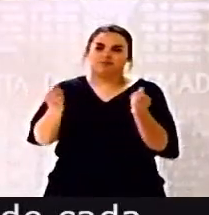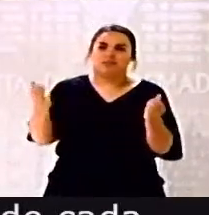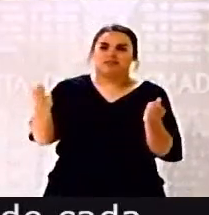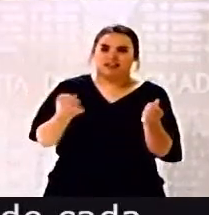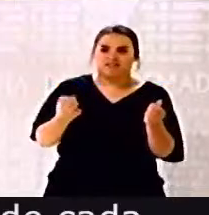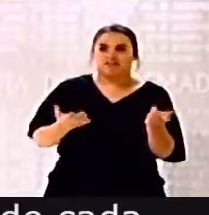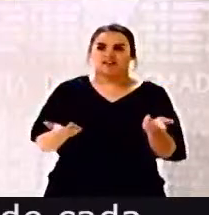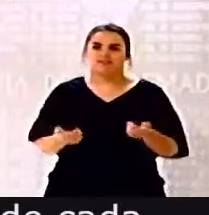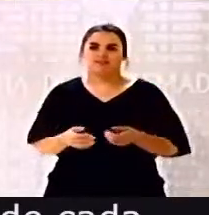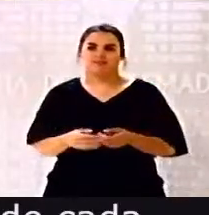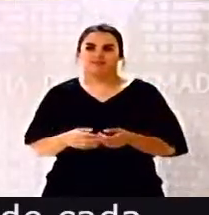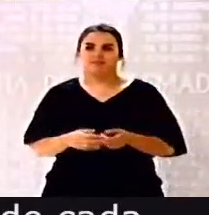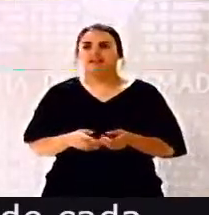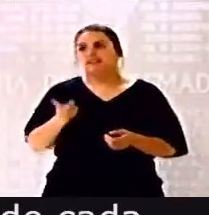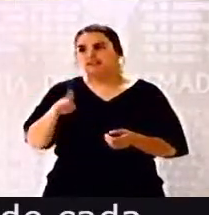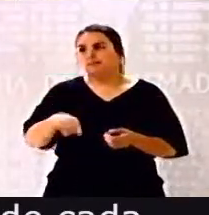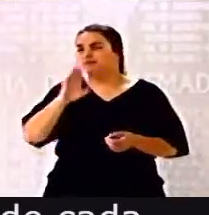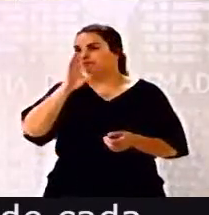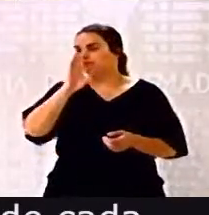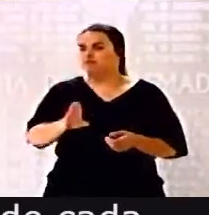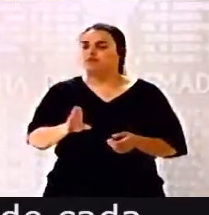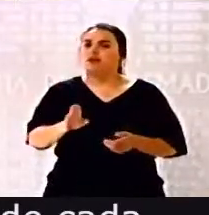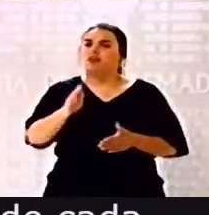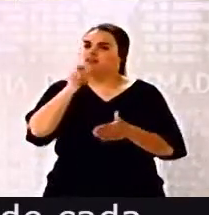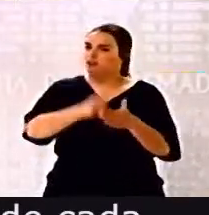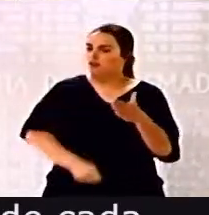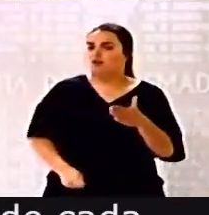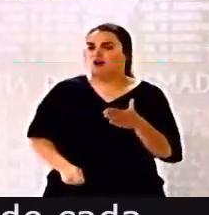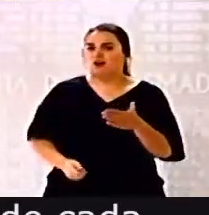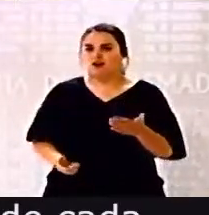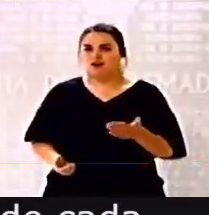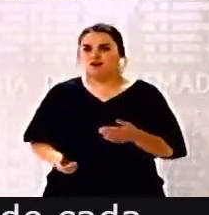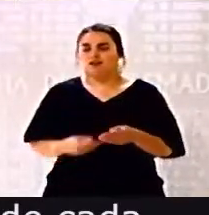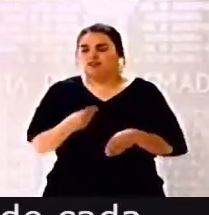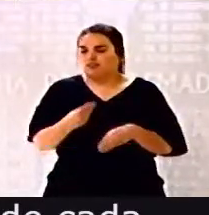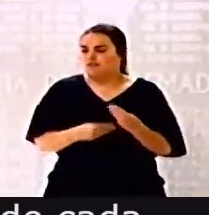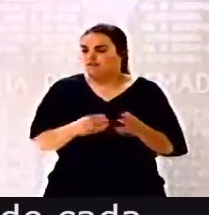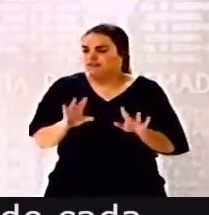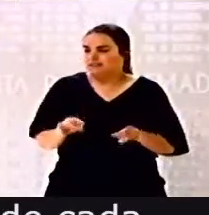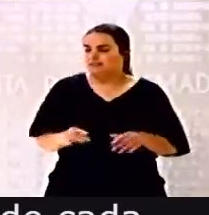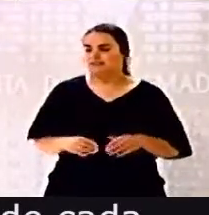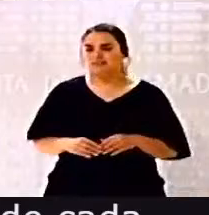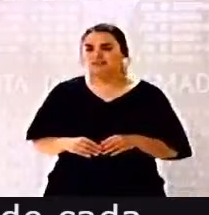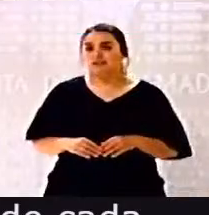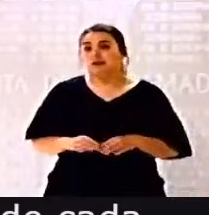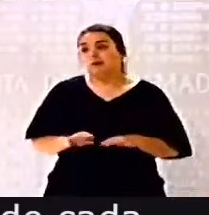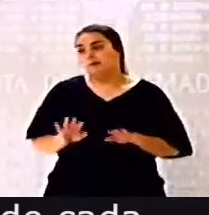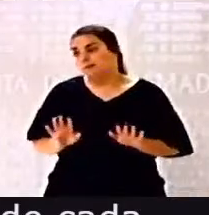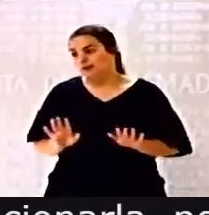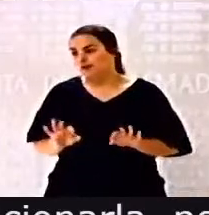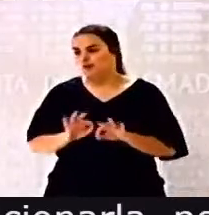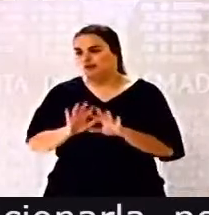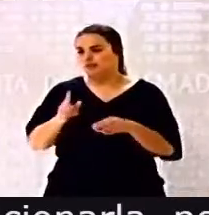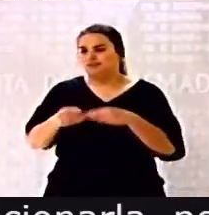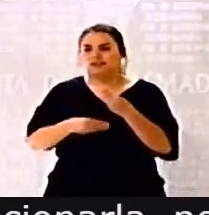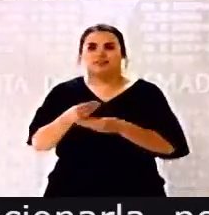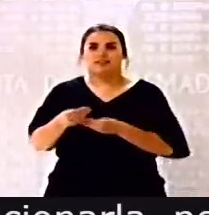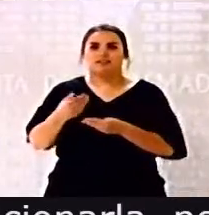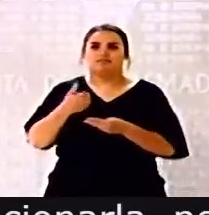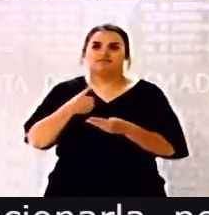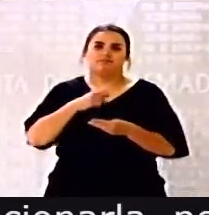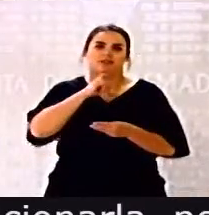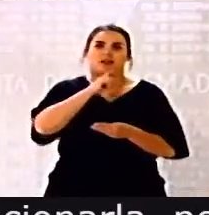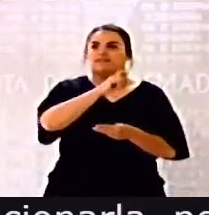y habrá que sancionarlas si se tienen que sancionar. Pero, desde luego, aquí lo que hay que hacer es llamar